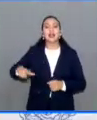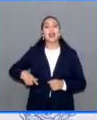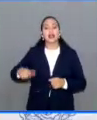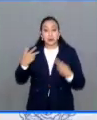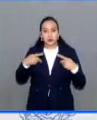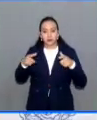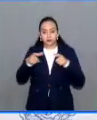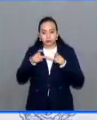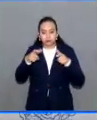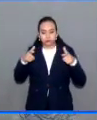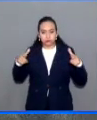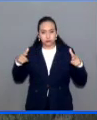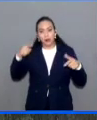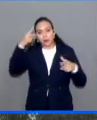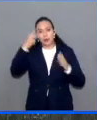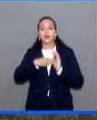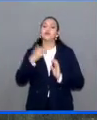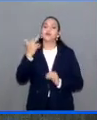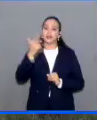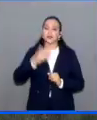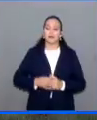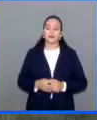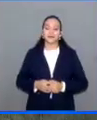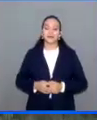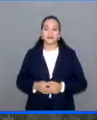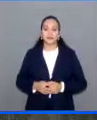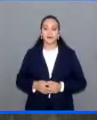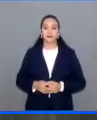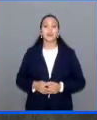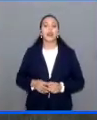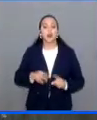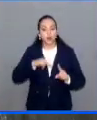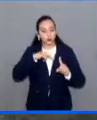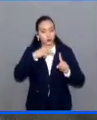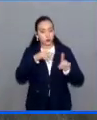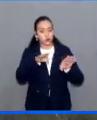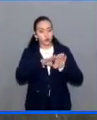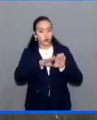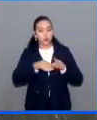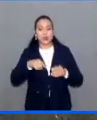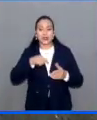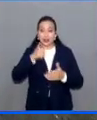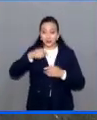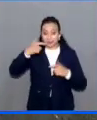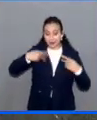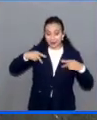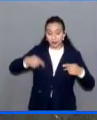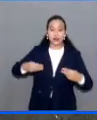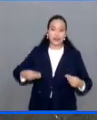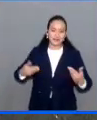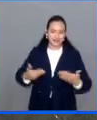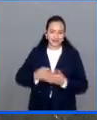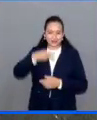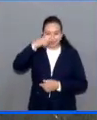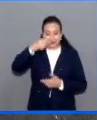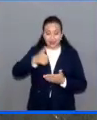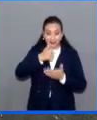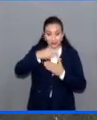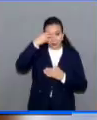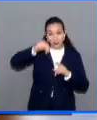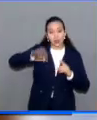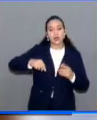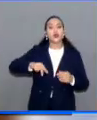hacia 2050, perspectivas desde la zona metropolitana del Valle de México para el sur